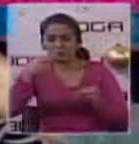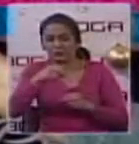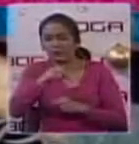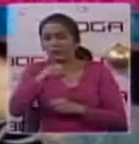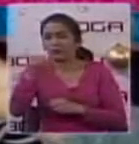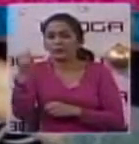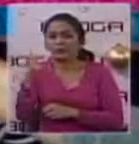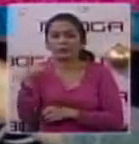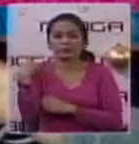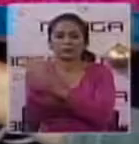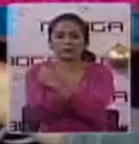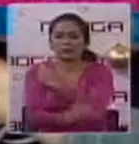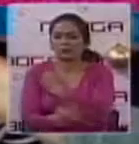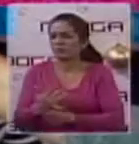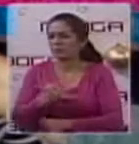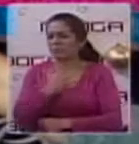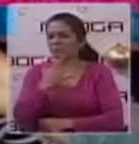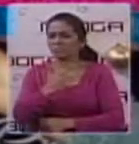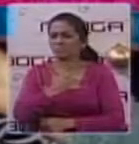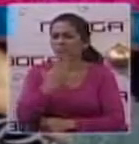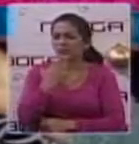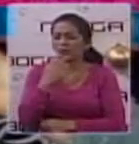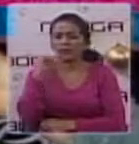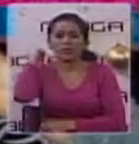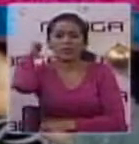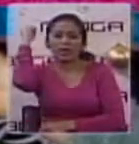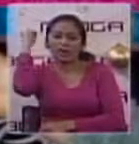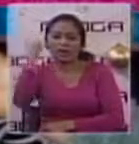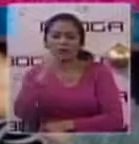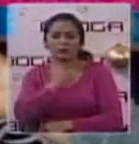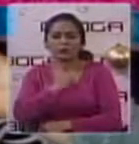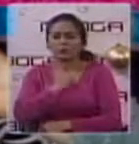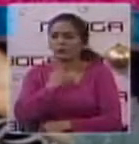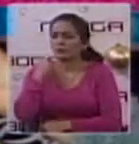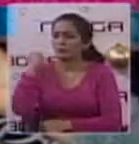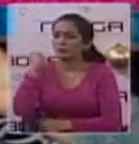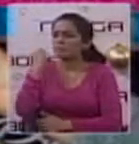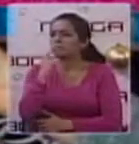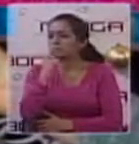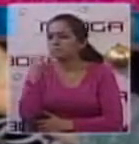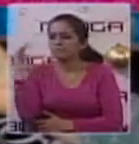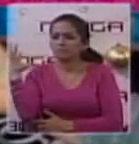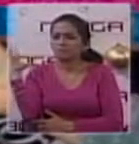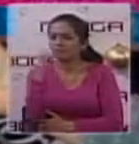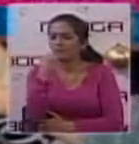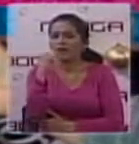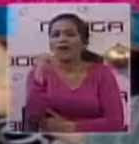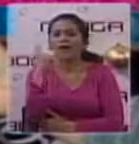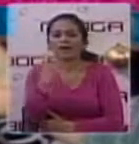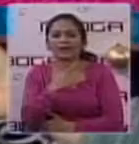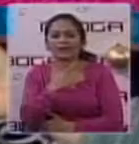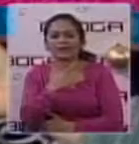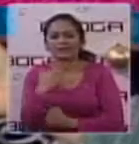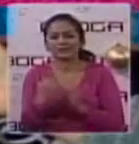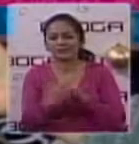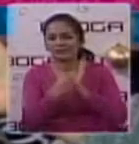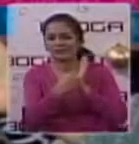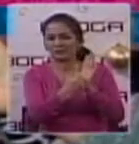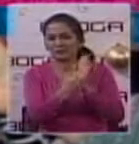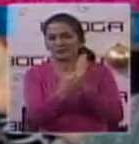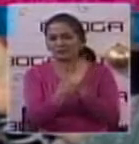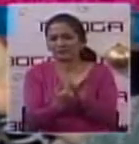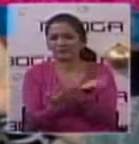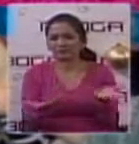una crítica de sus sistemas geopolíticos que nos dividen en clasificarnos por nuestro nuestra etnia con nuestro lenguaje